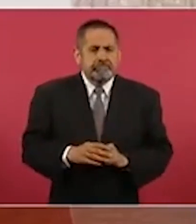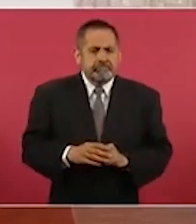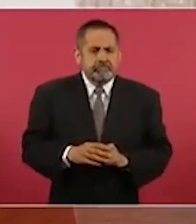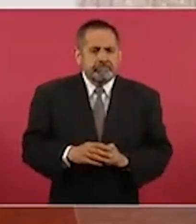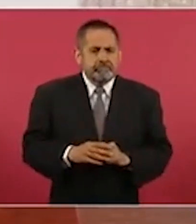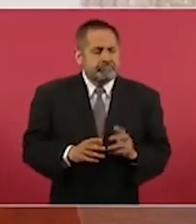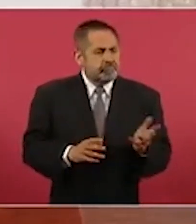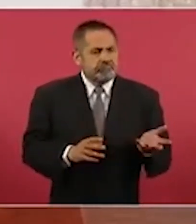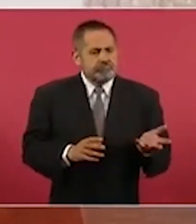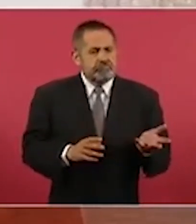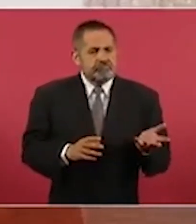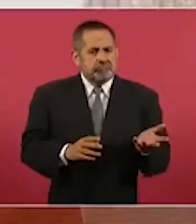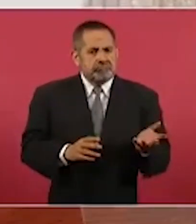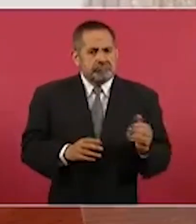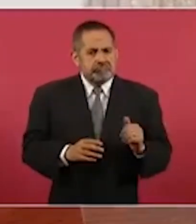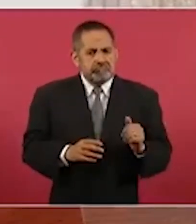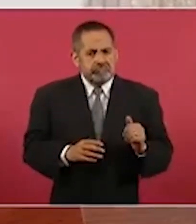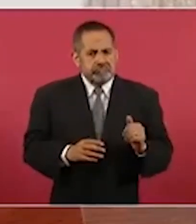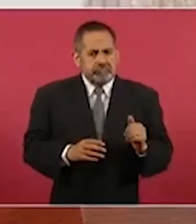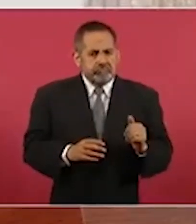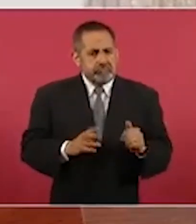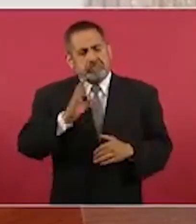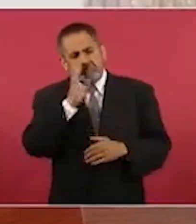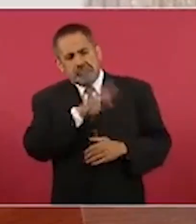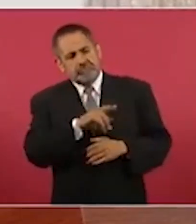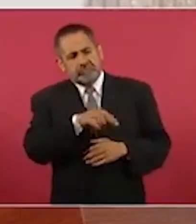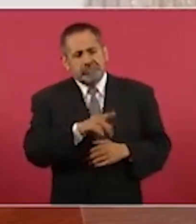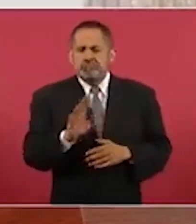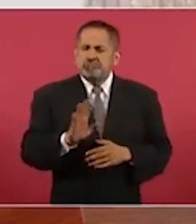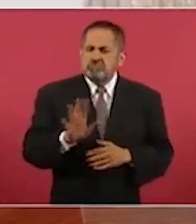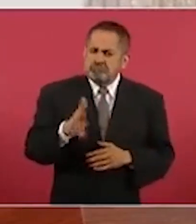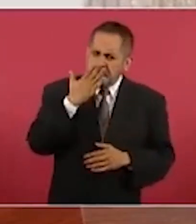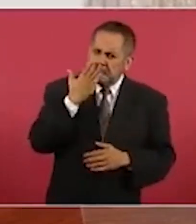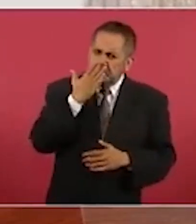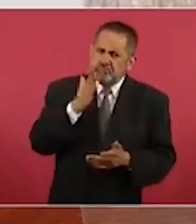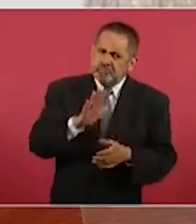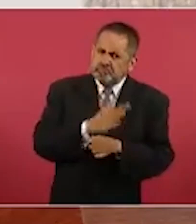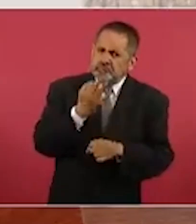no sería del todo malo.